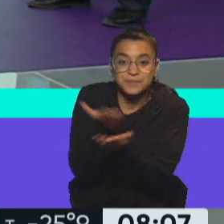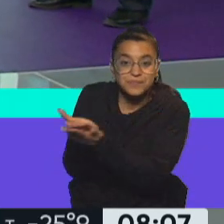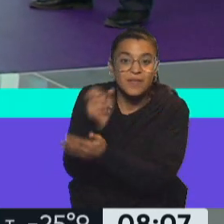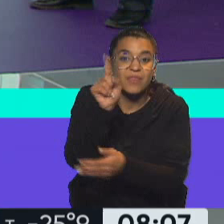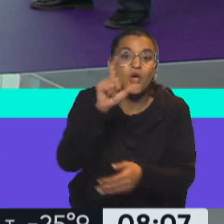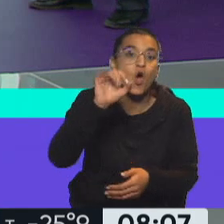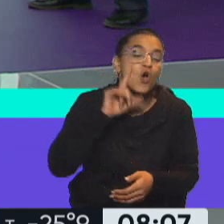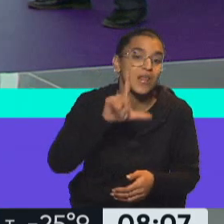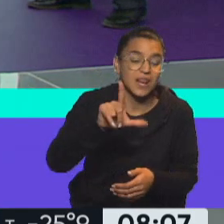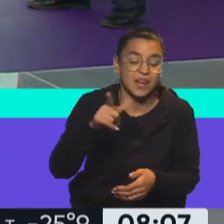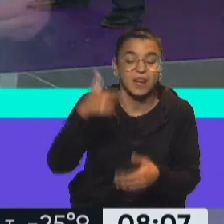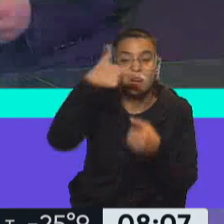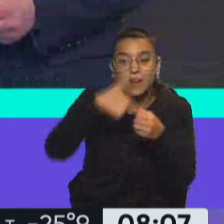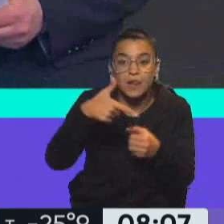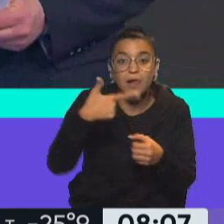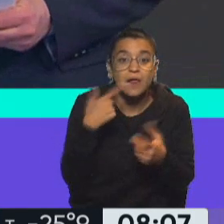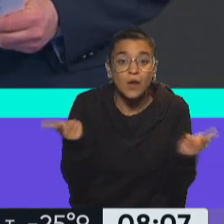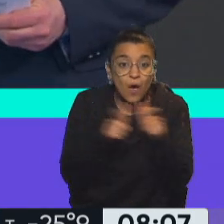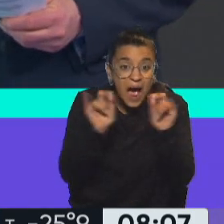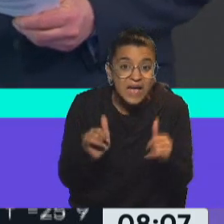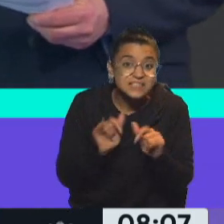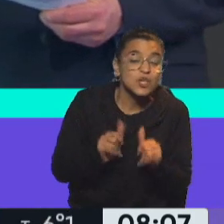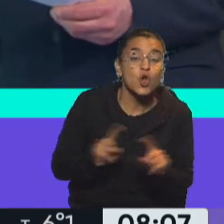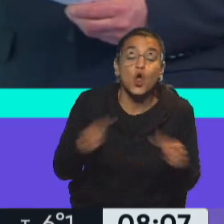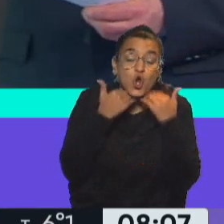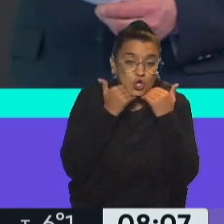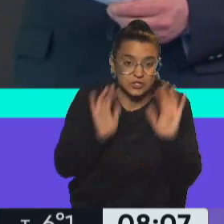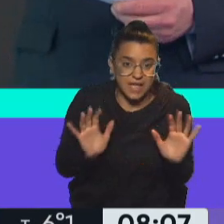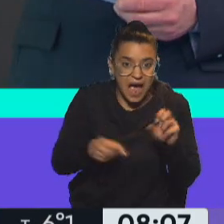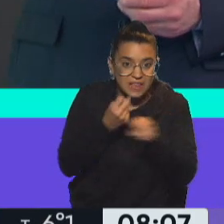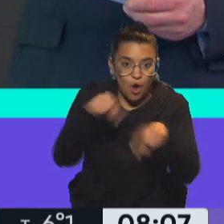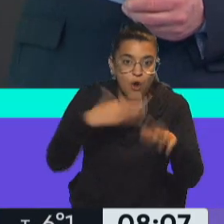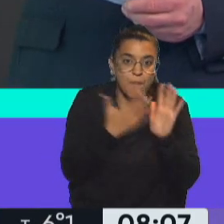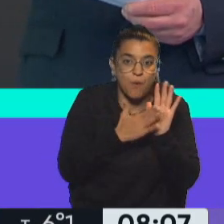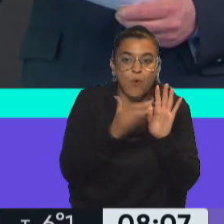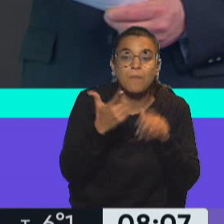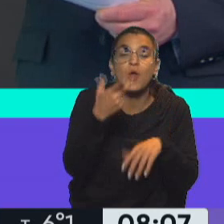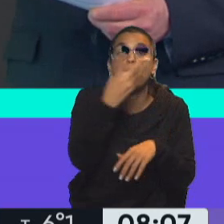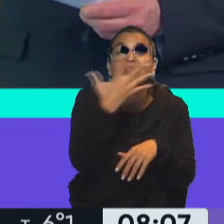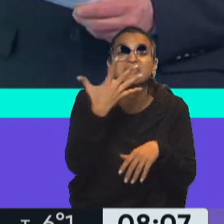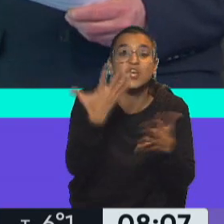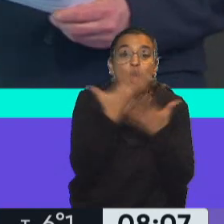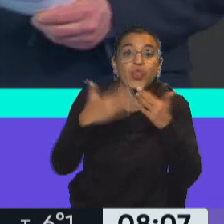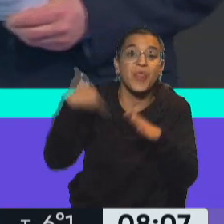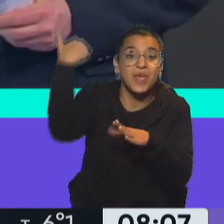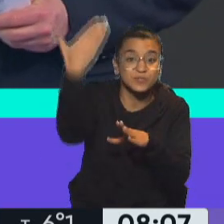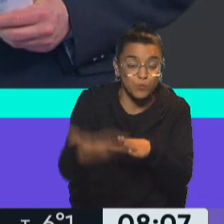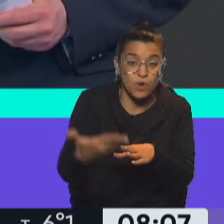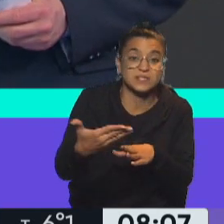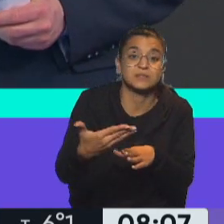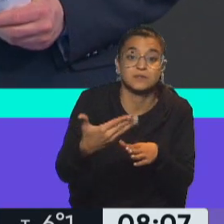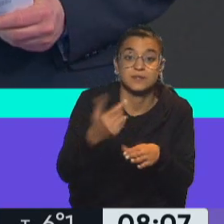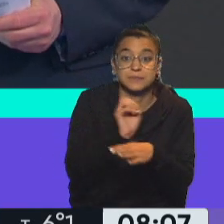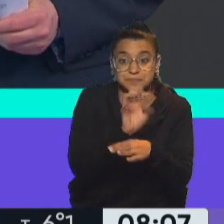entre Macri y Lorenzetti se haya hecho? Bueno, hasta ahora no. Sin embargo, 25 días después de esa